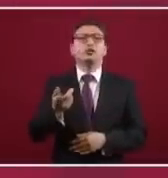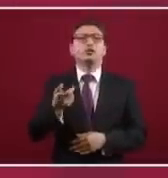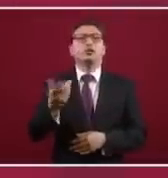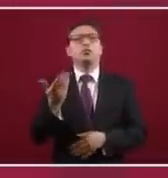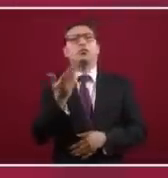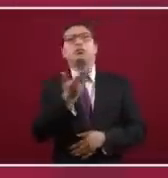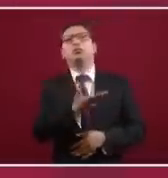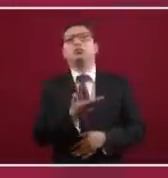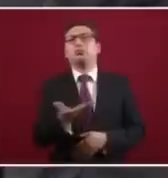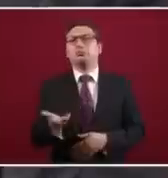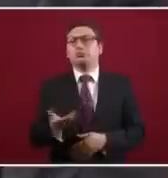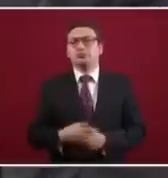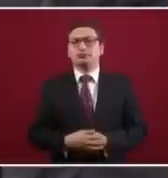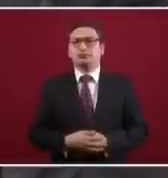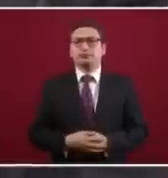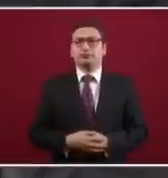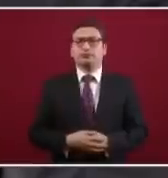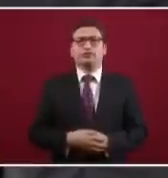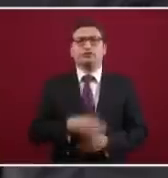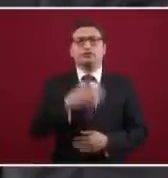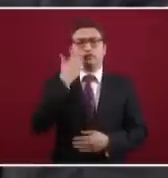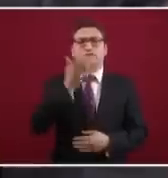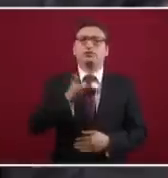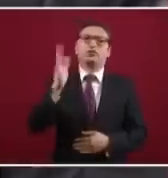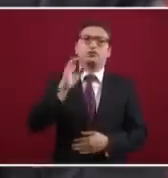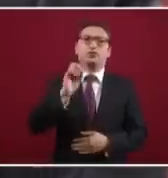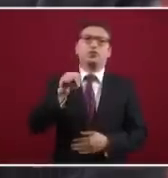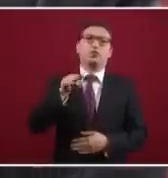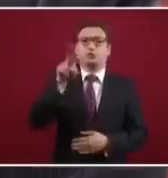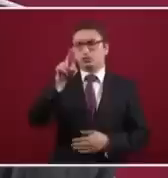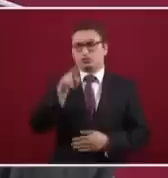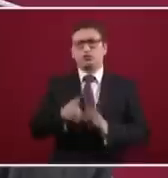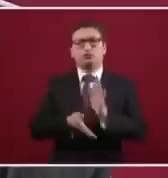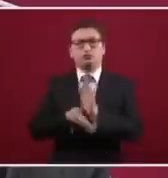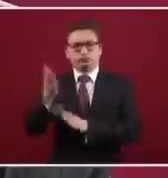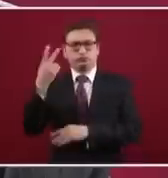pida ir a Naciones Unidas